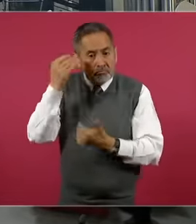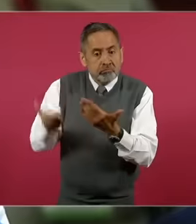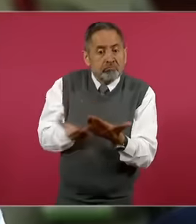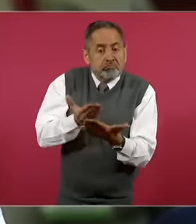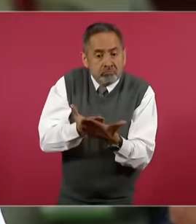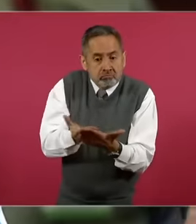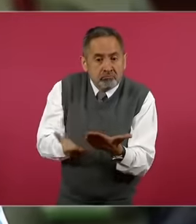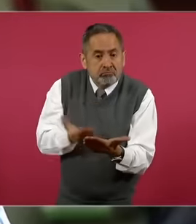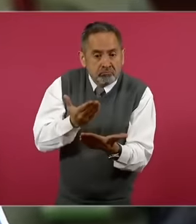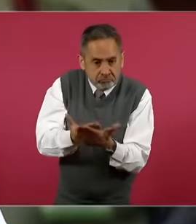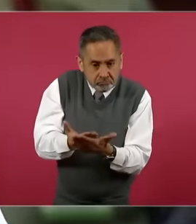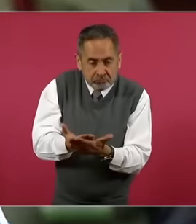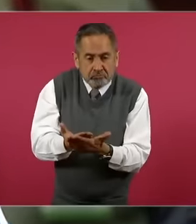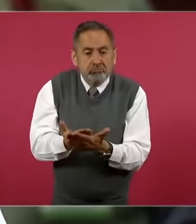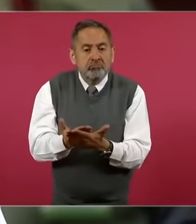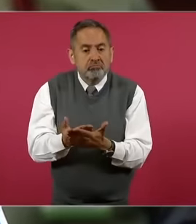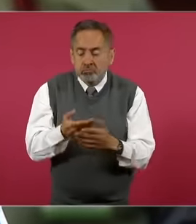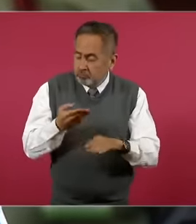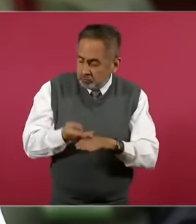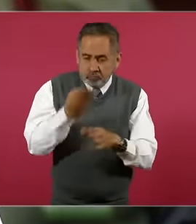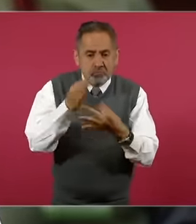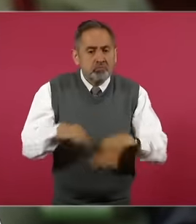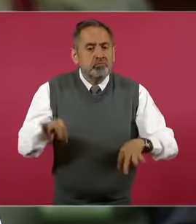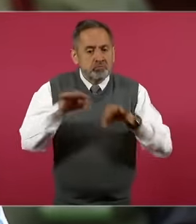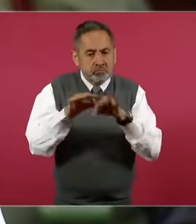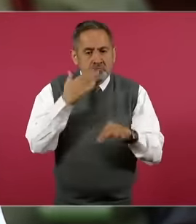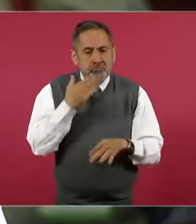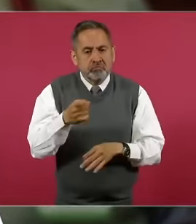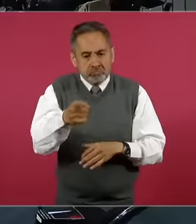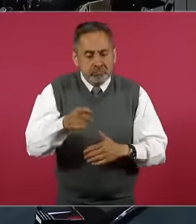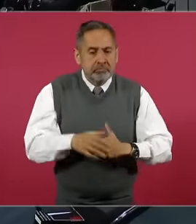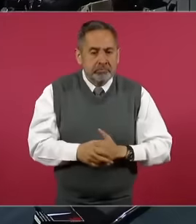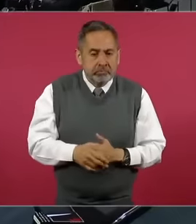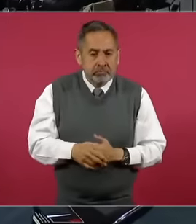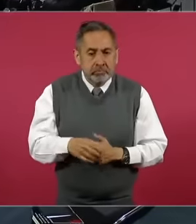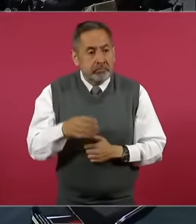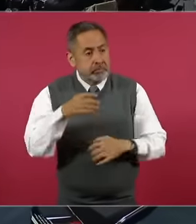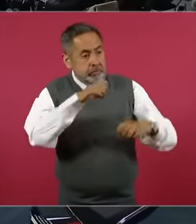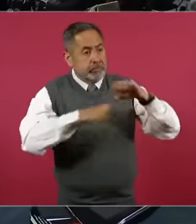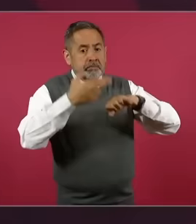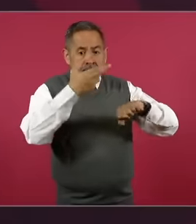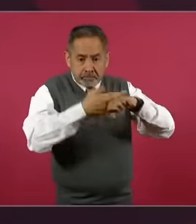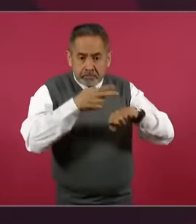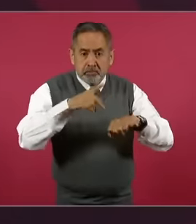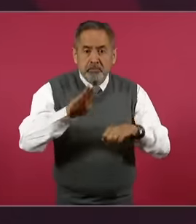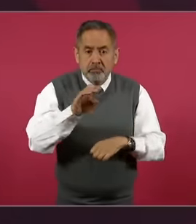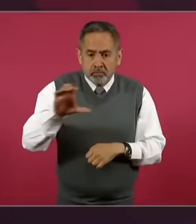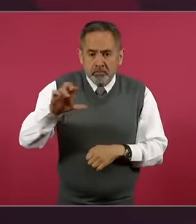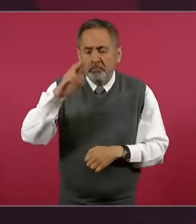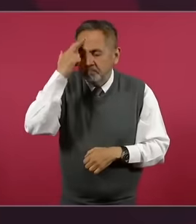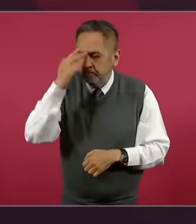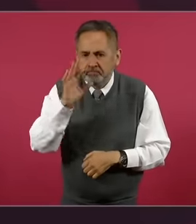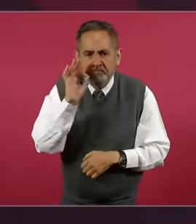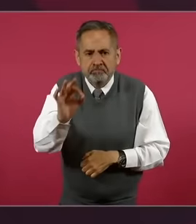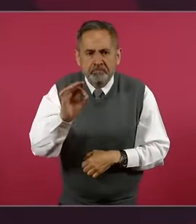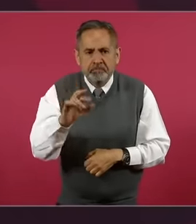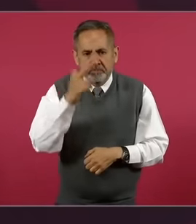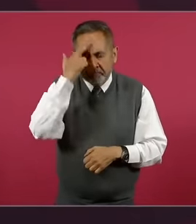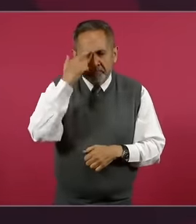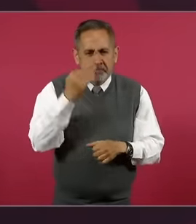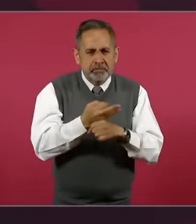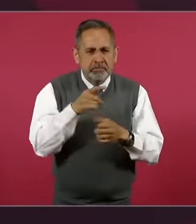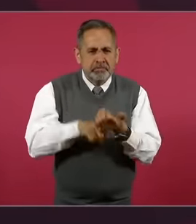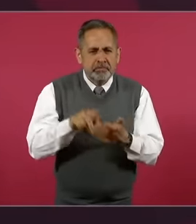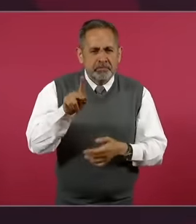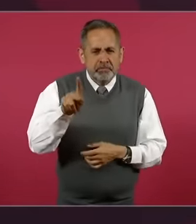propuestas muy importantes. Empresarios de Baja California, me recuerdo ahora de